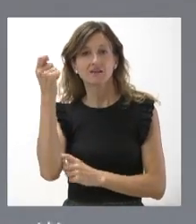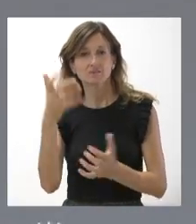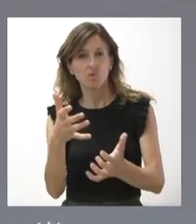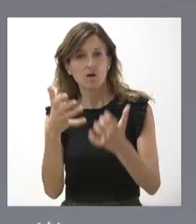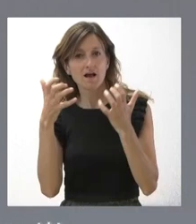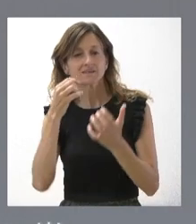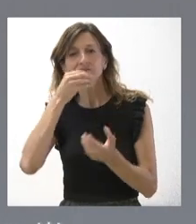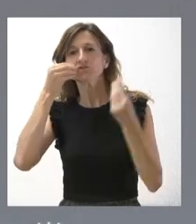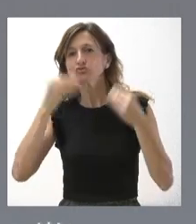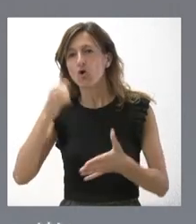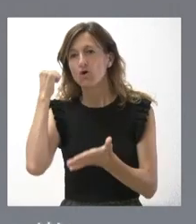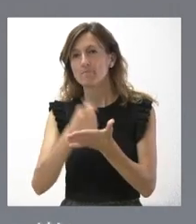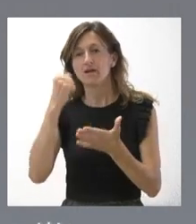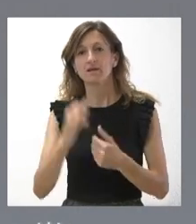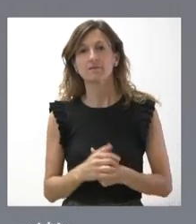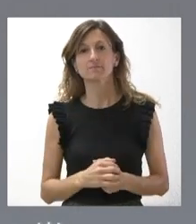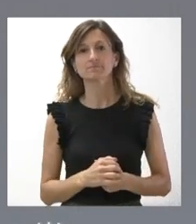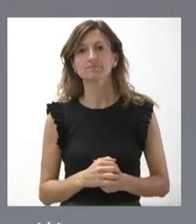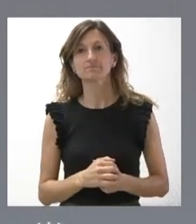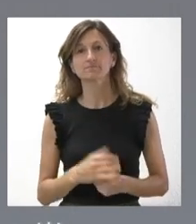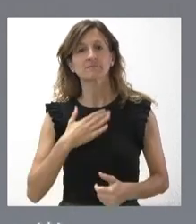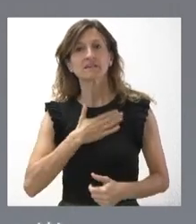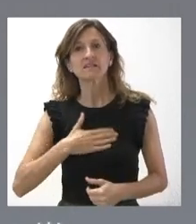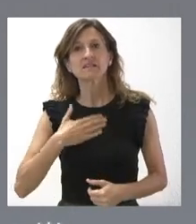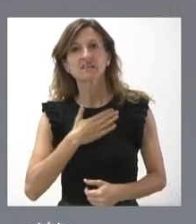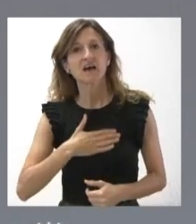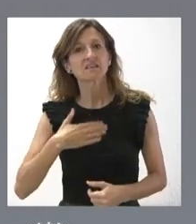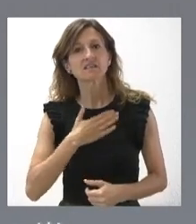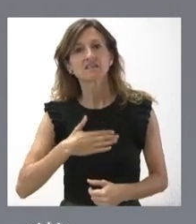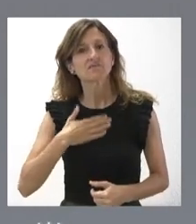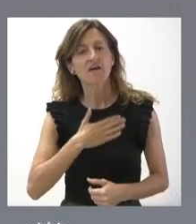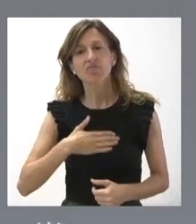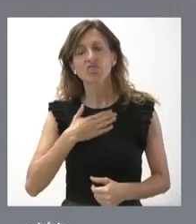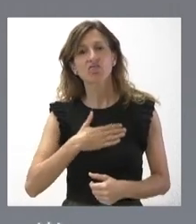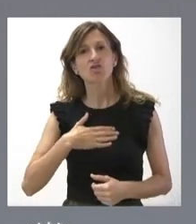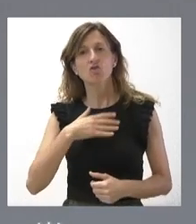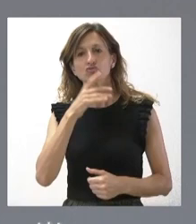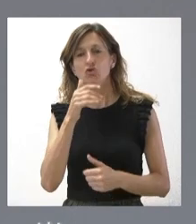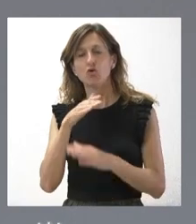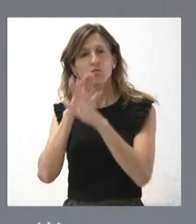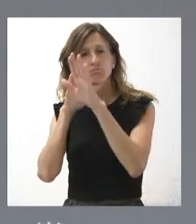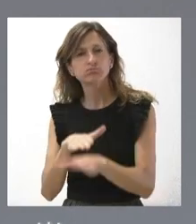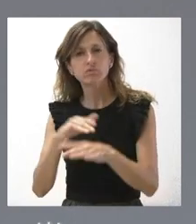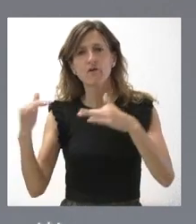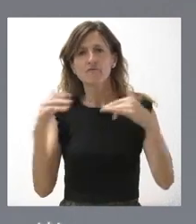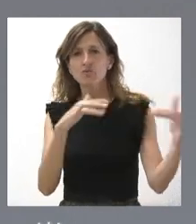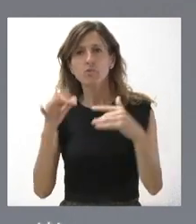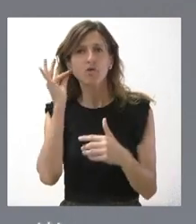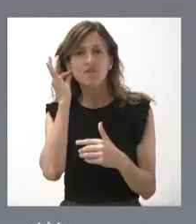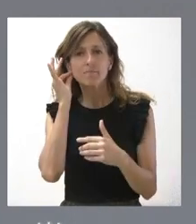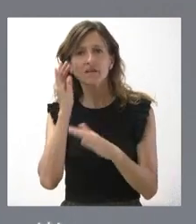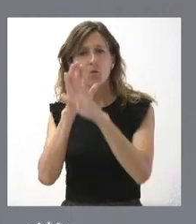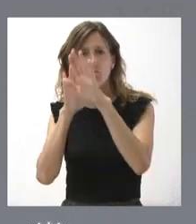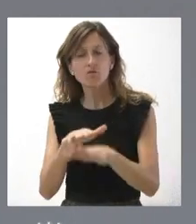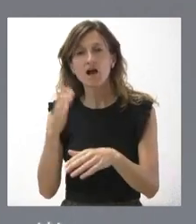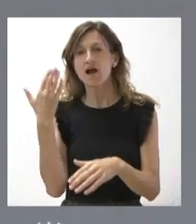memorable e histórico. Mi satisfacción es grande. Yo soy seguidor del fútbol femenino y ayer